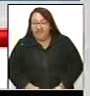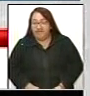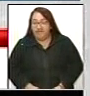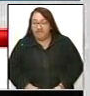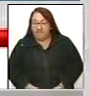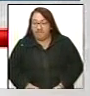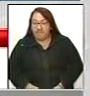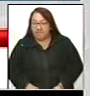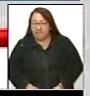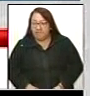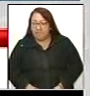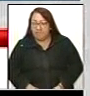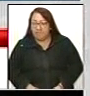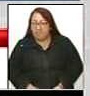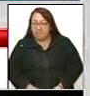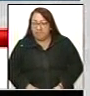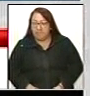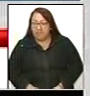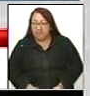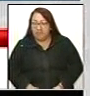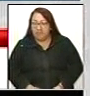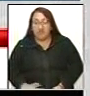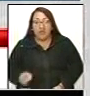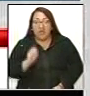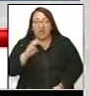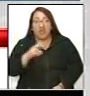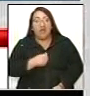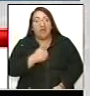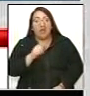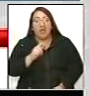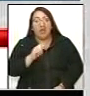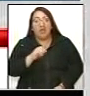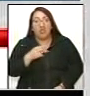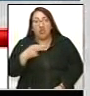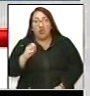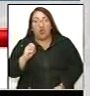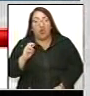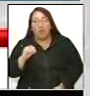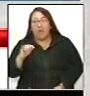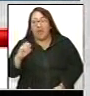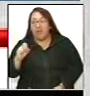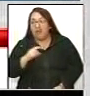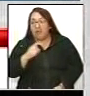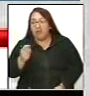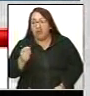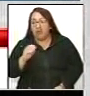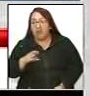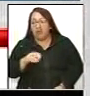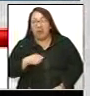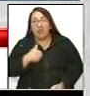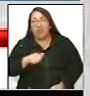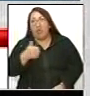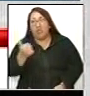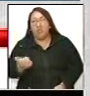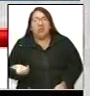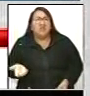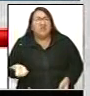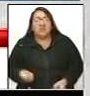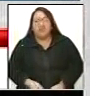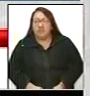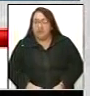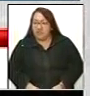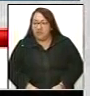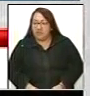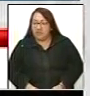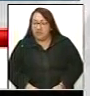arreglarse. O sea, no puede decir, ya no se refiere a la vida de Tom, ya no se refiere a la vida de María, ahora ponte a pensar en la vida de otro. O sea,